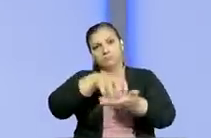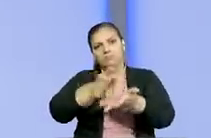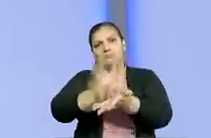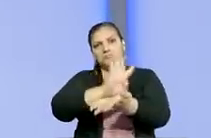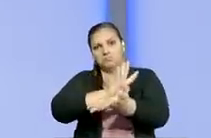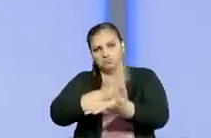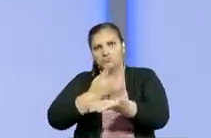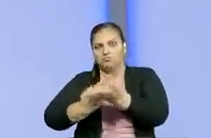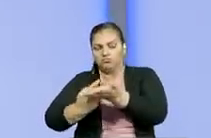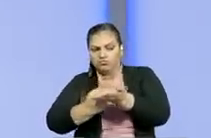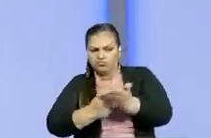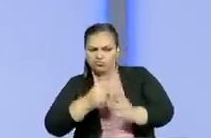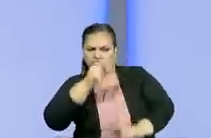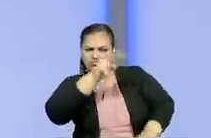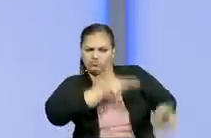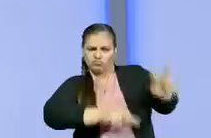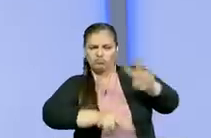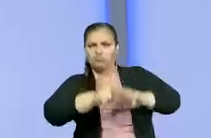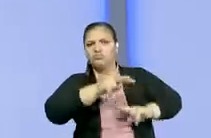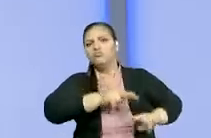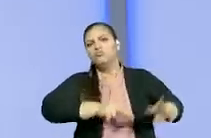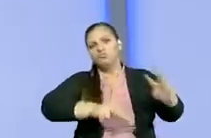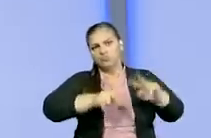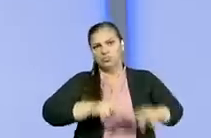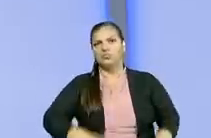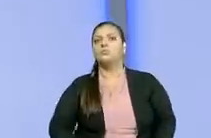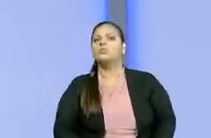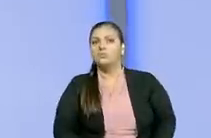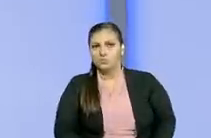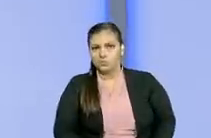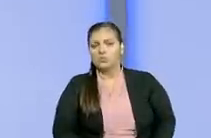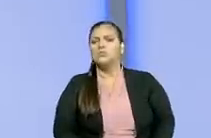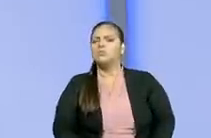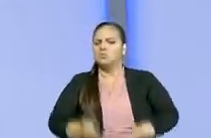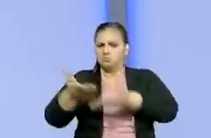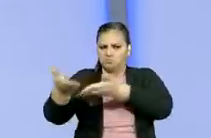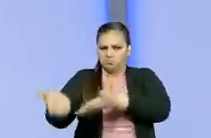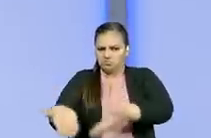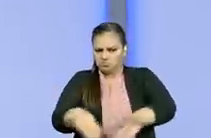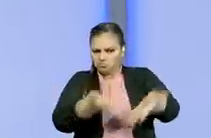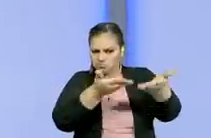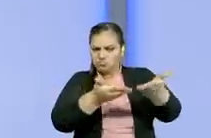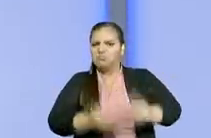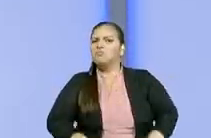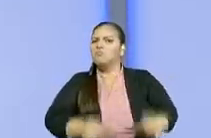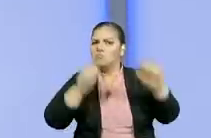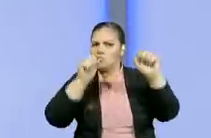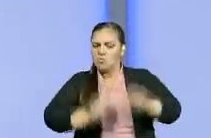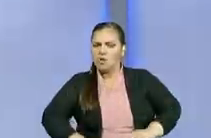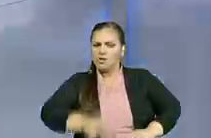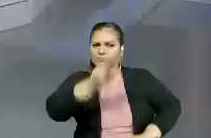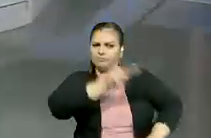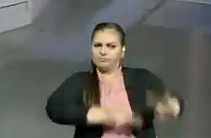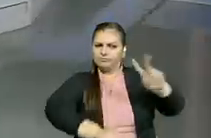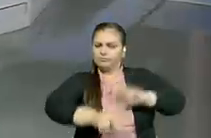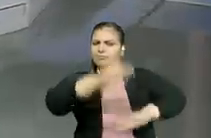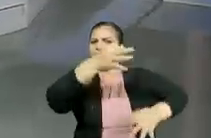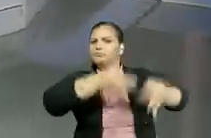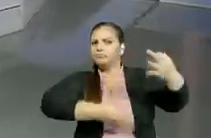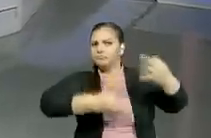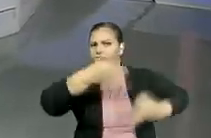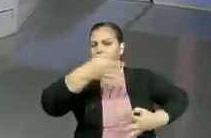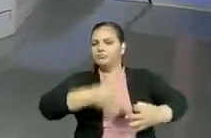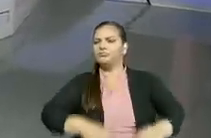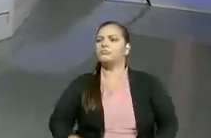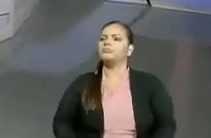no que lo deberá determinar la justicia. Pero que la asamblea, que el pleno, teníamos que darle una respuesta a la ciudadanía, es